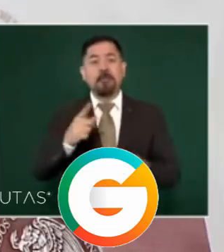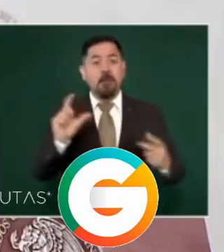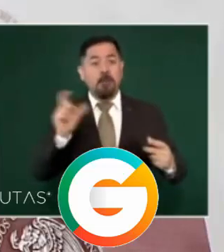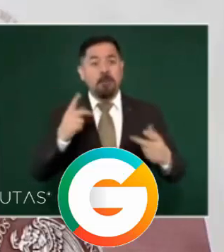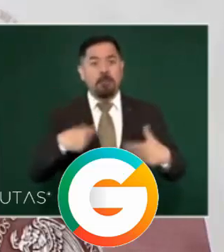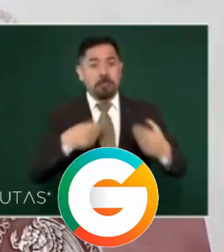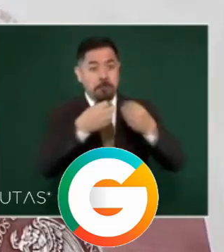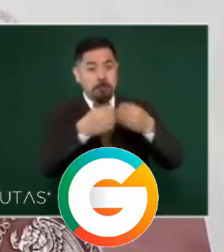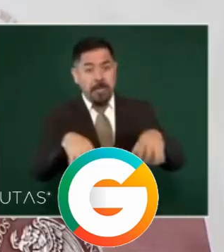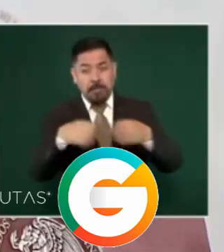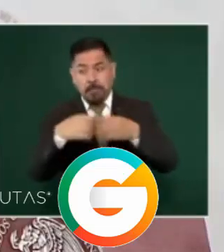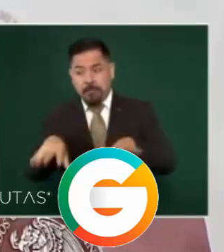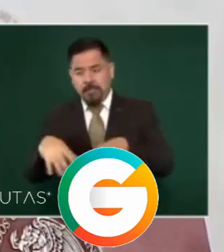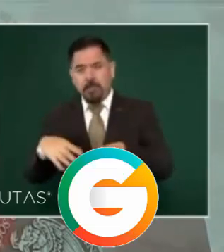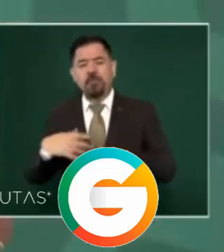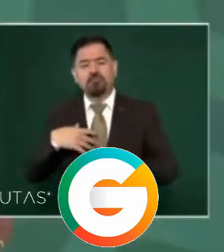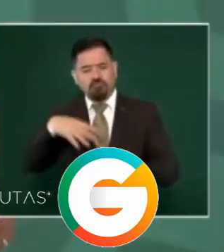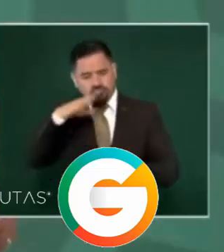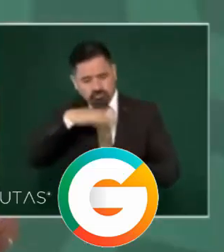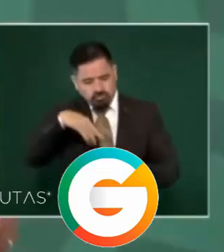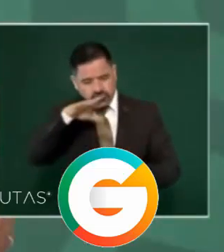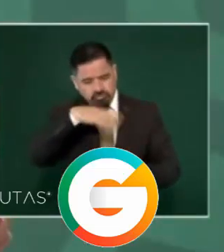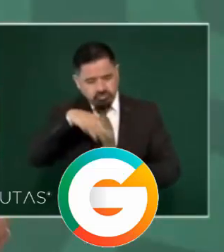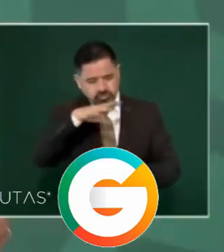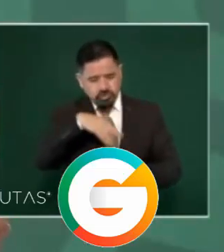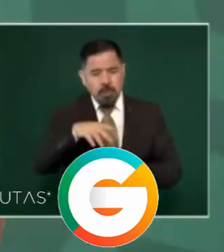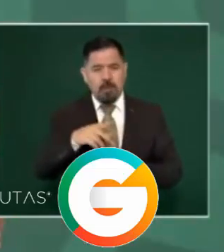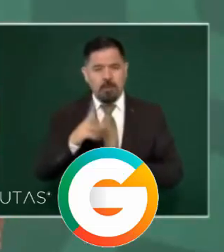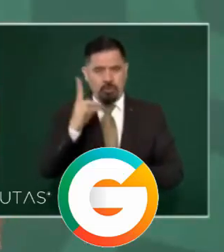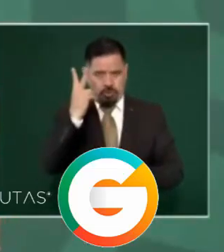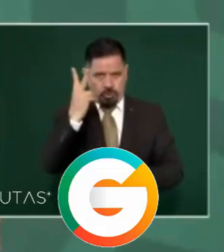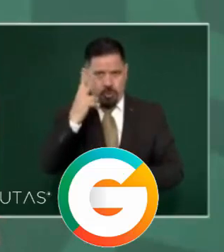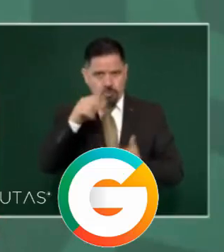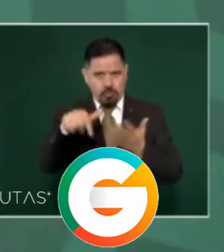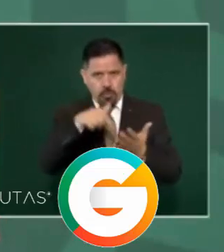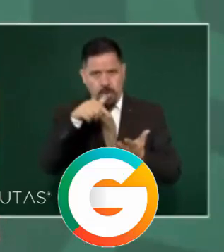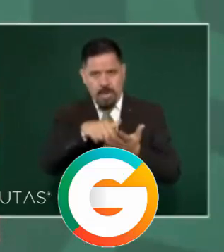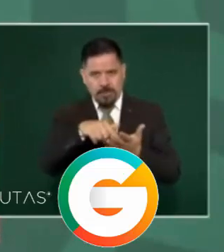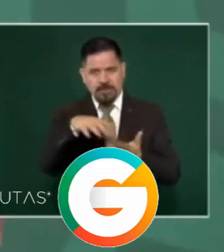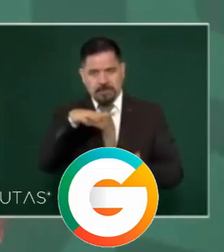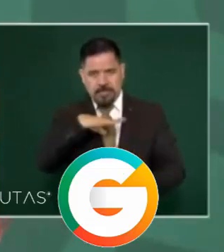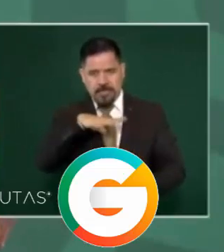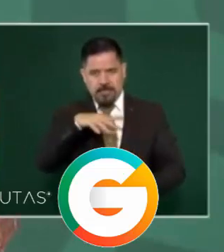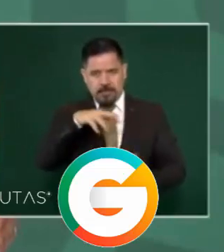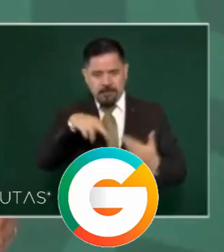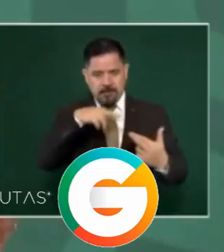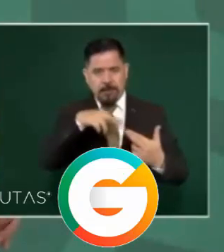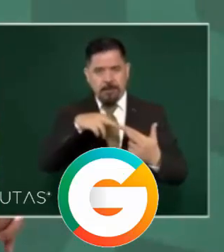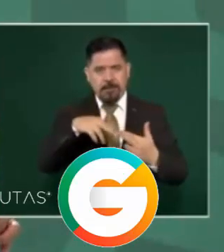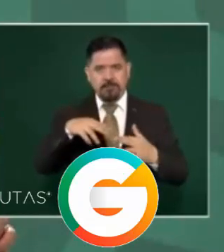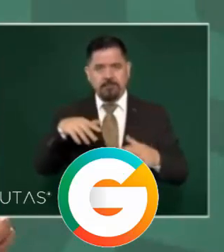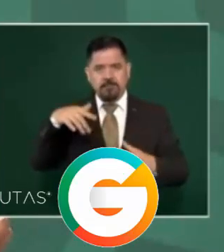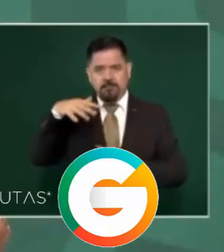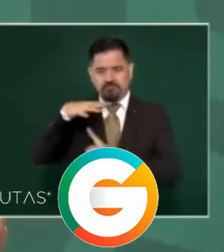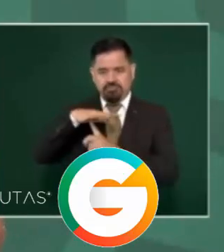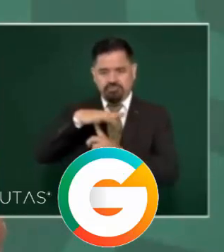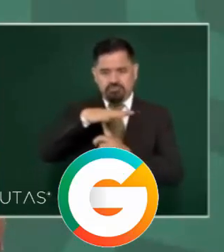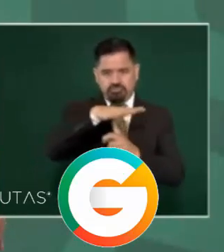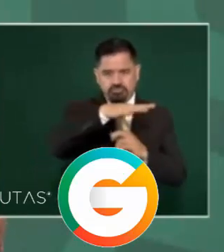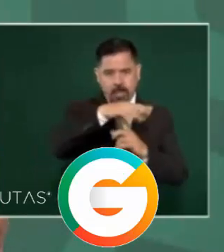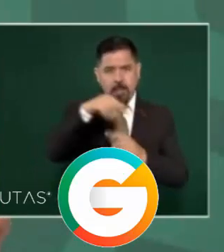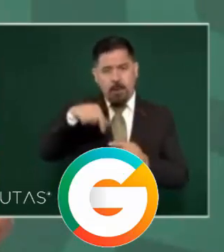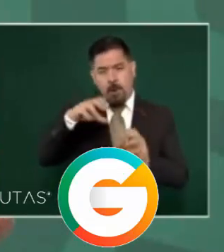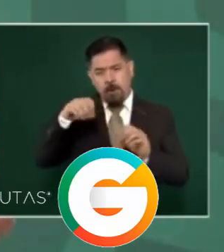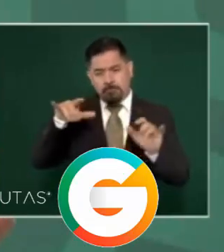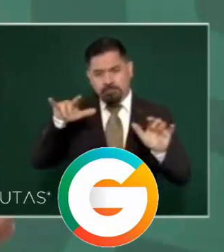rescate, a través de los dos centros que se tienen aquí en la región aérea del noreste, aquí en Hermosillo,